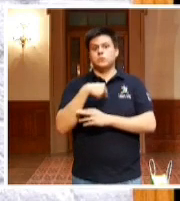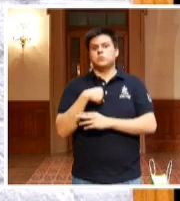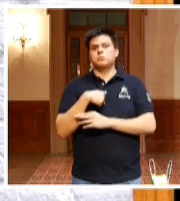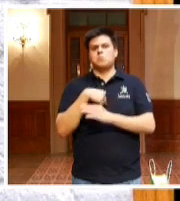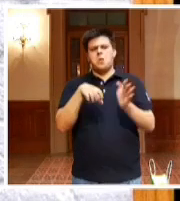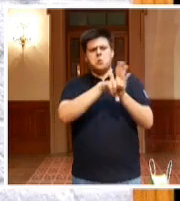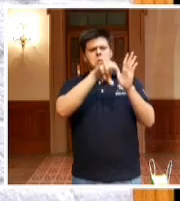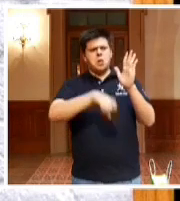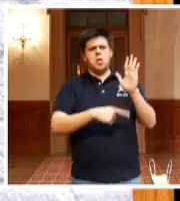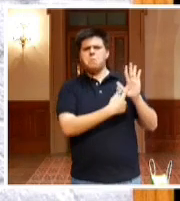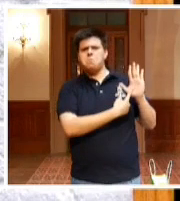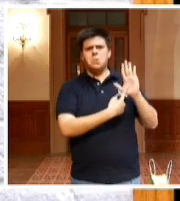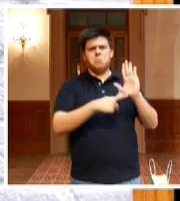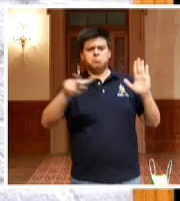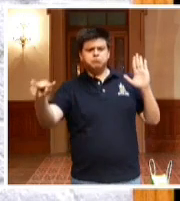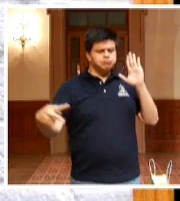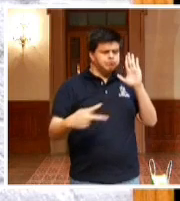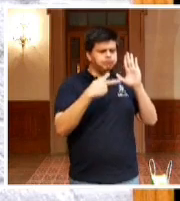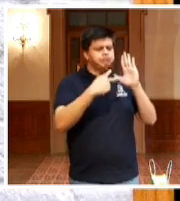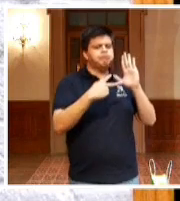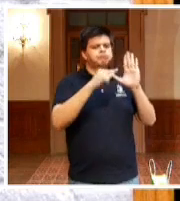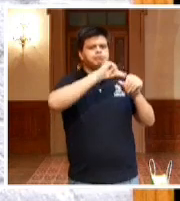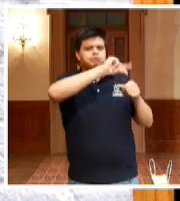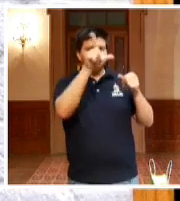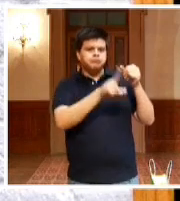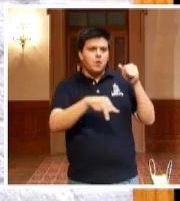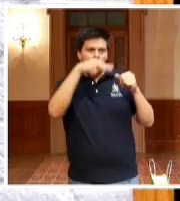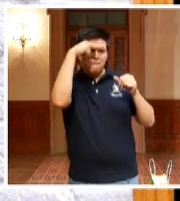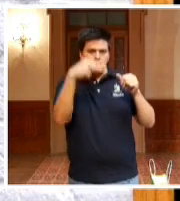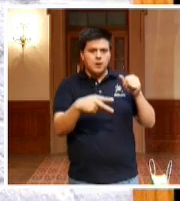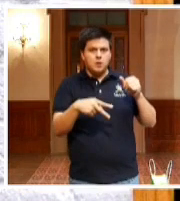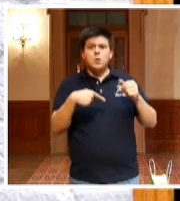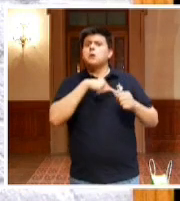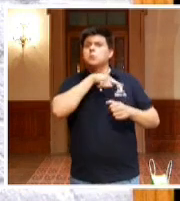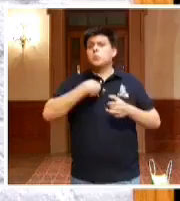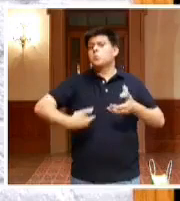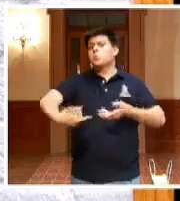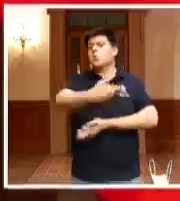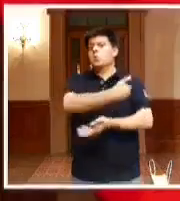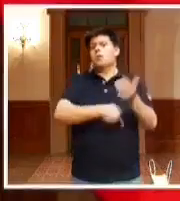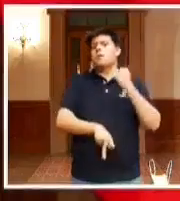el ejemplo de que vamos a convivir con este virus sigue enfermarnos